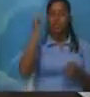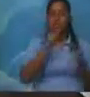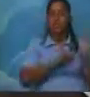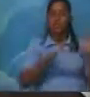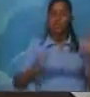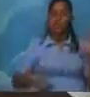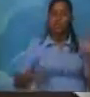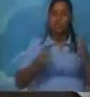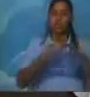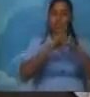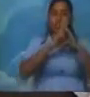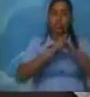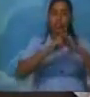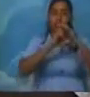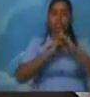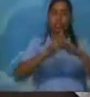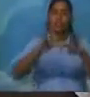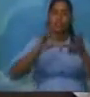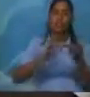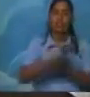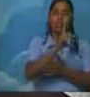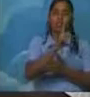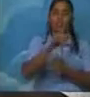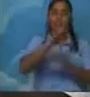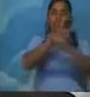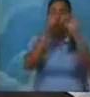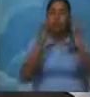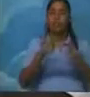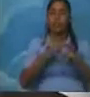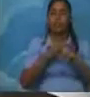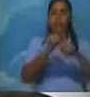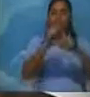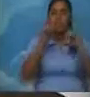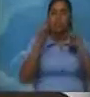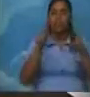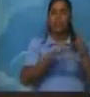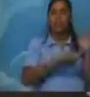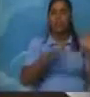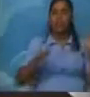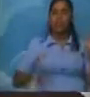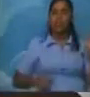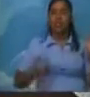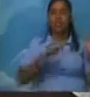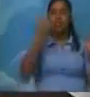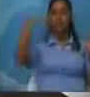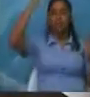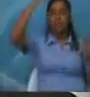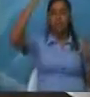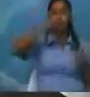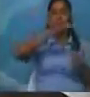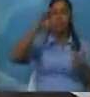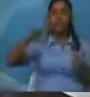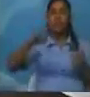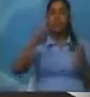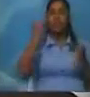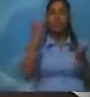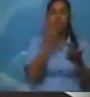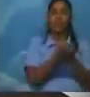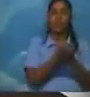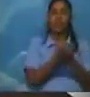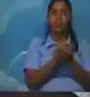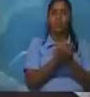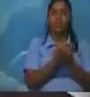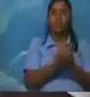honrando a Dios Síguete glorificando de una manera grande y especial a ese señor rey de reyes y señor de señores que Dios